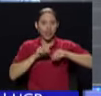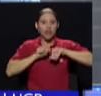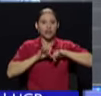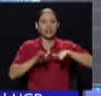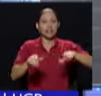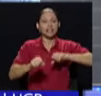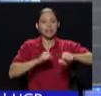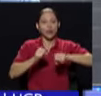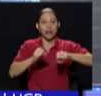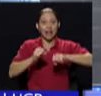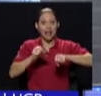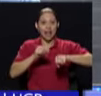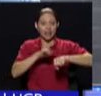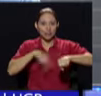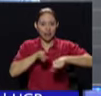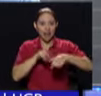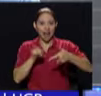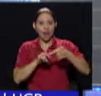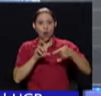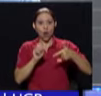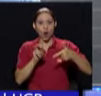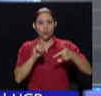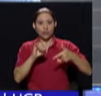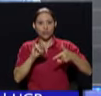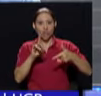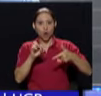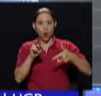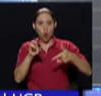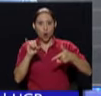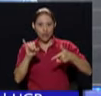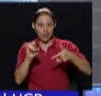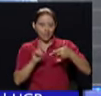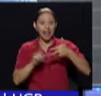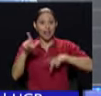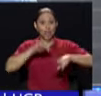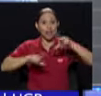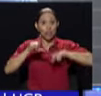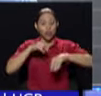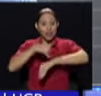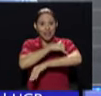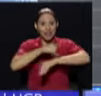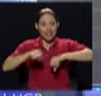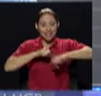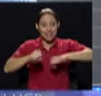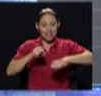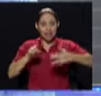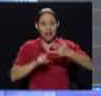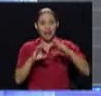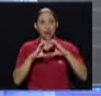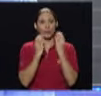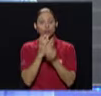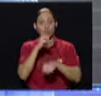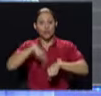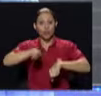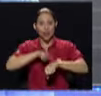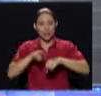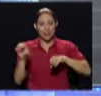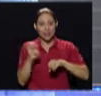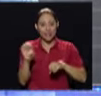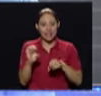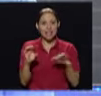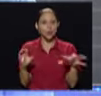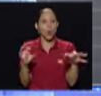de la Universidad Nacional, el Laboratorio de Ingeniería Sísmica, toda la información que presenta la Comisión Nacional de Emergencias a través